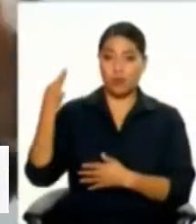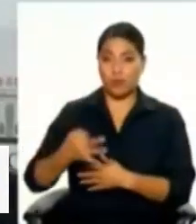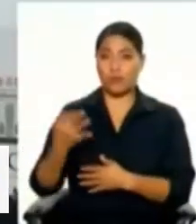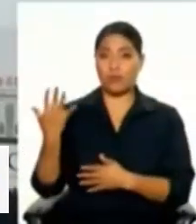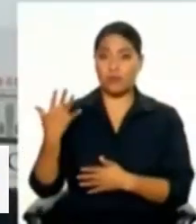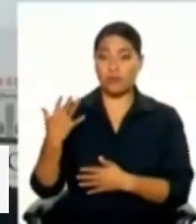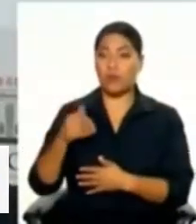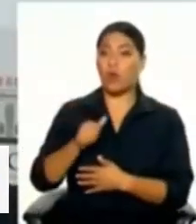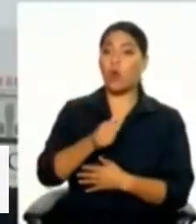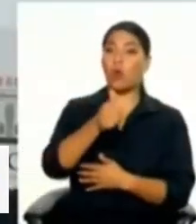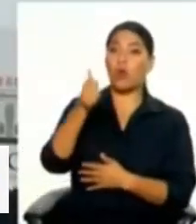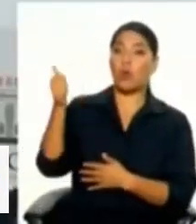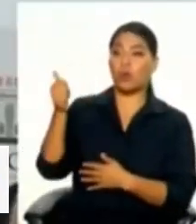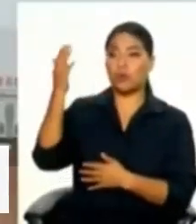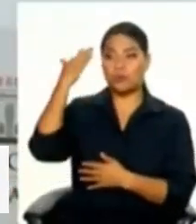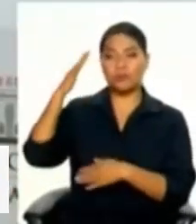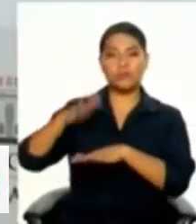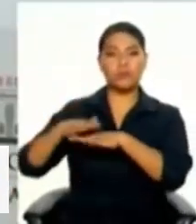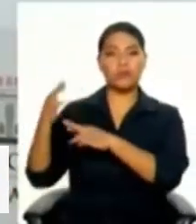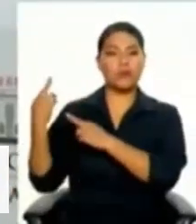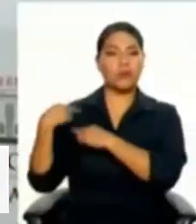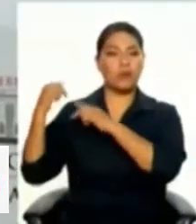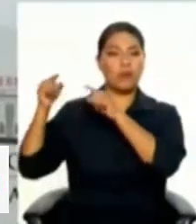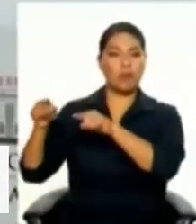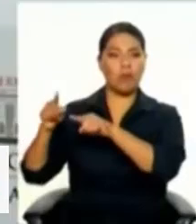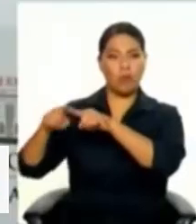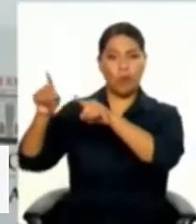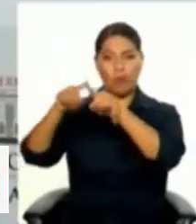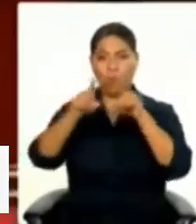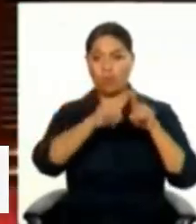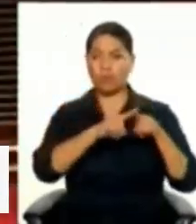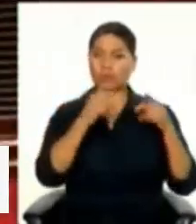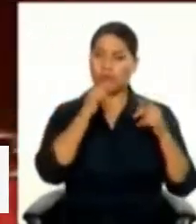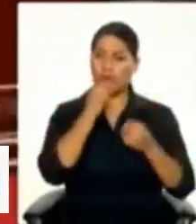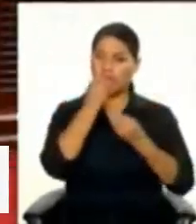likes y lo más importante, comparte nuestra información. Con nosotros será hasta la próxima. Tupananchis Kama.